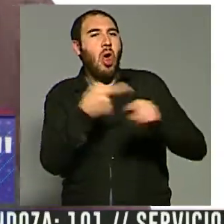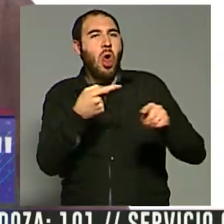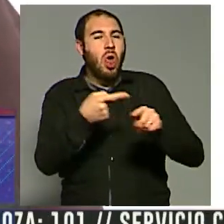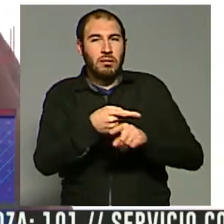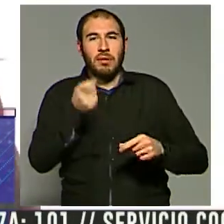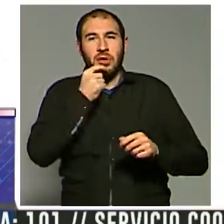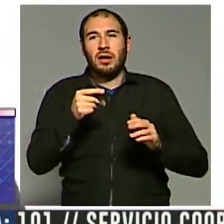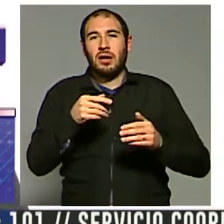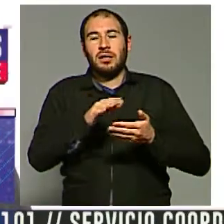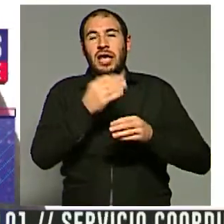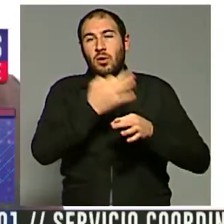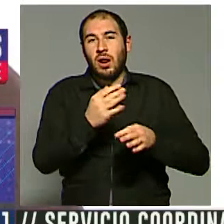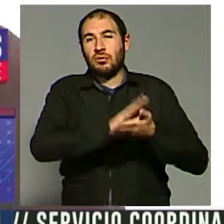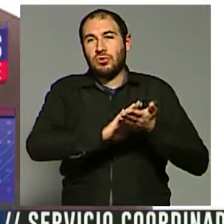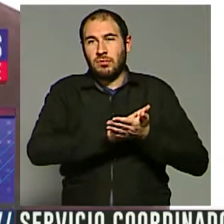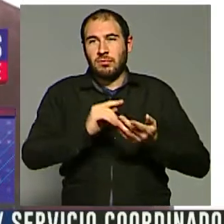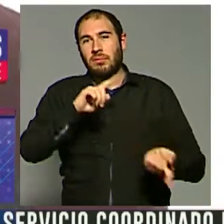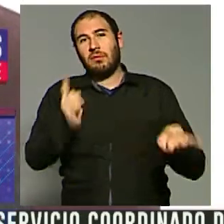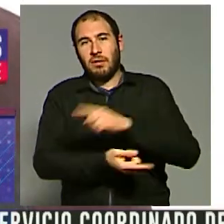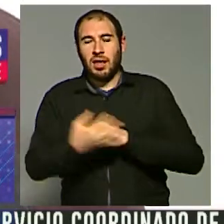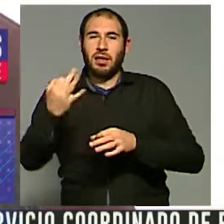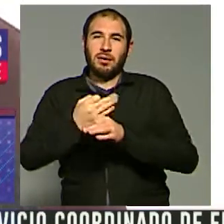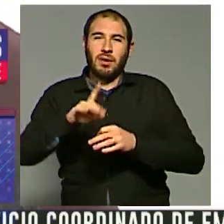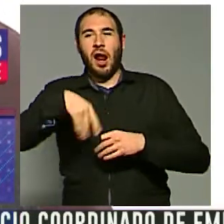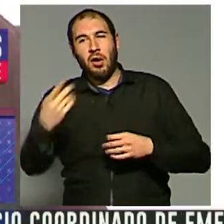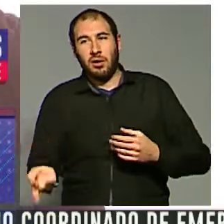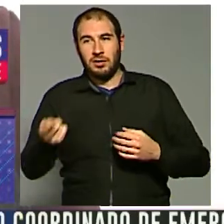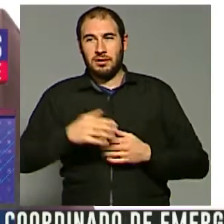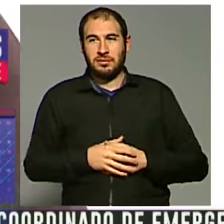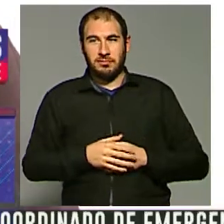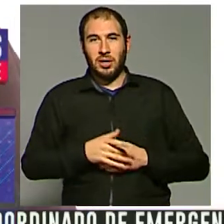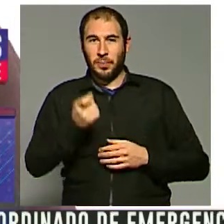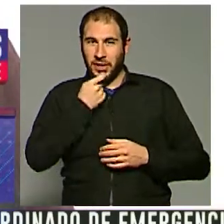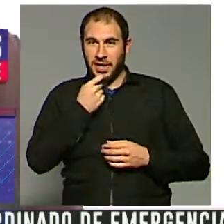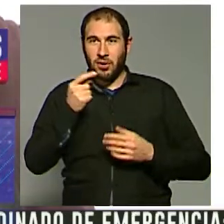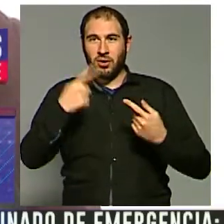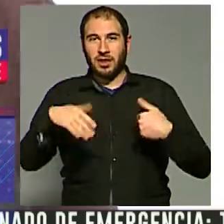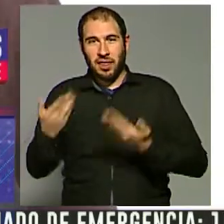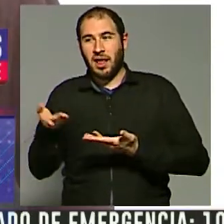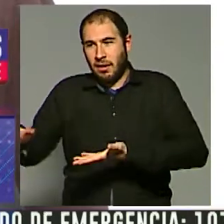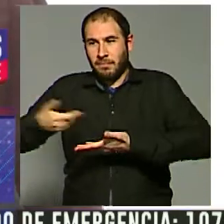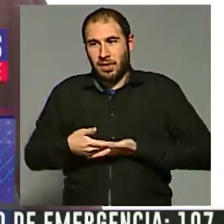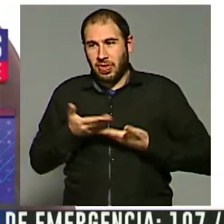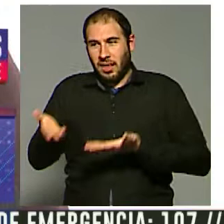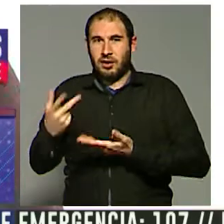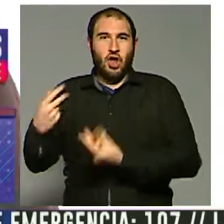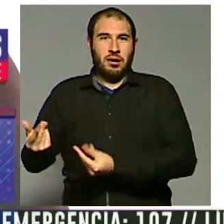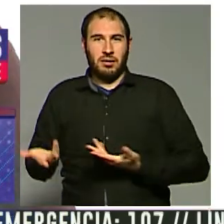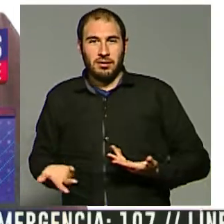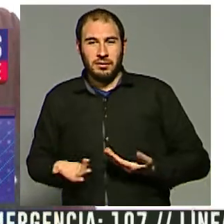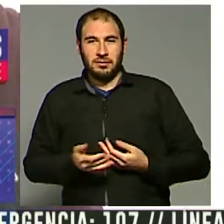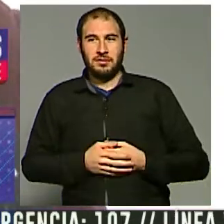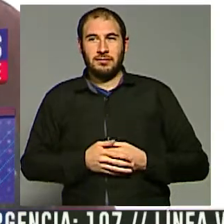Si arreglamos una escuela dicen que ¿por qué no arreglamos la de la cuadra que sigue? Y si se les da una cosa que ellos mismos habían pedido, lo rechazan. O sea que